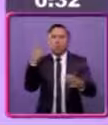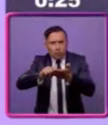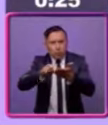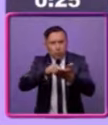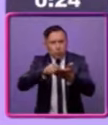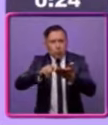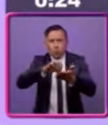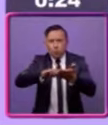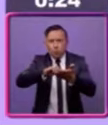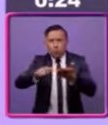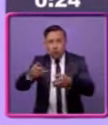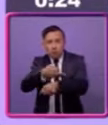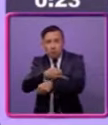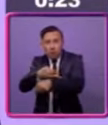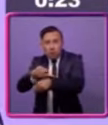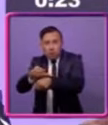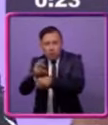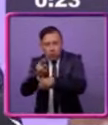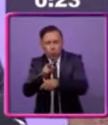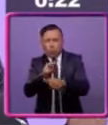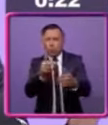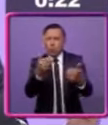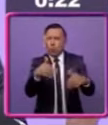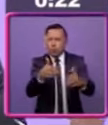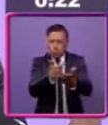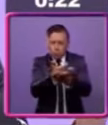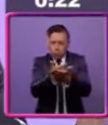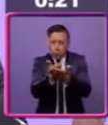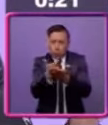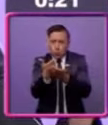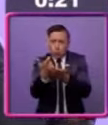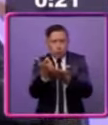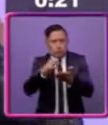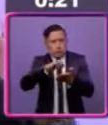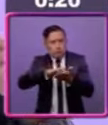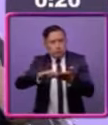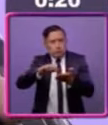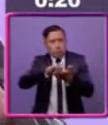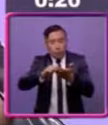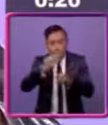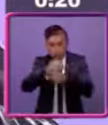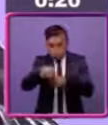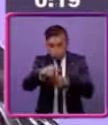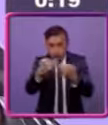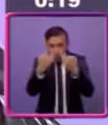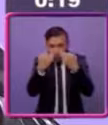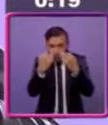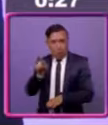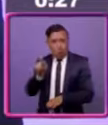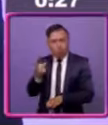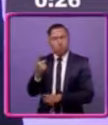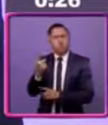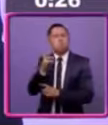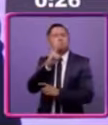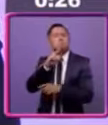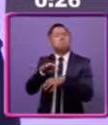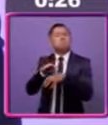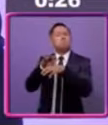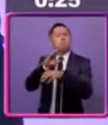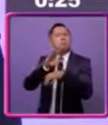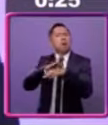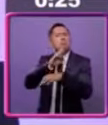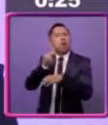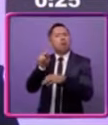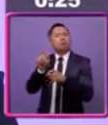circuito bicentenario se llama o sí sí no ya no lo vamos a cobrar porque ya se acabó de pagar esa carretera no es que si lo tenemos que cobrar